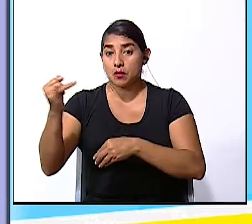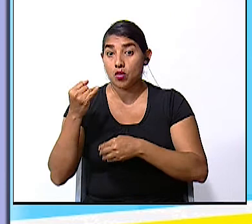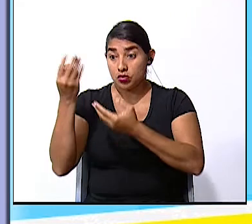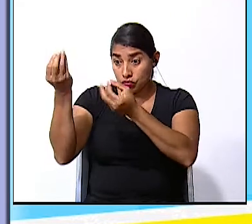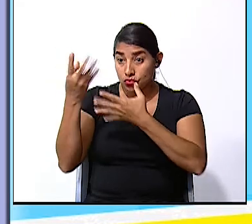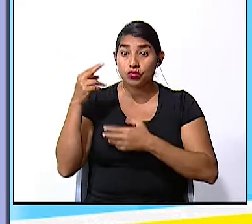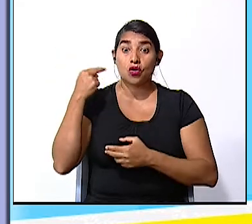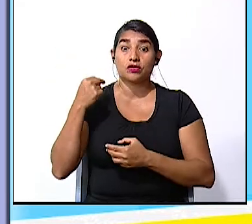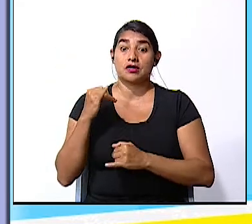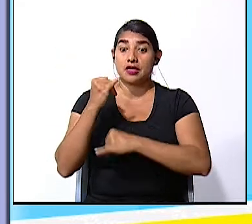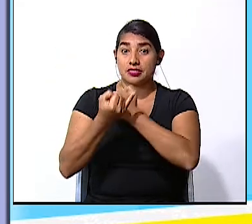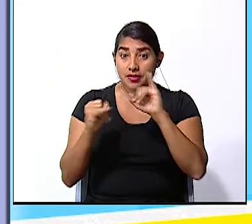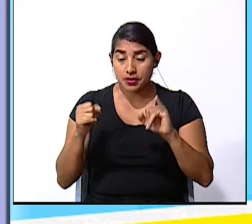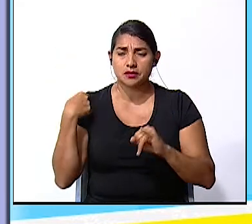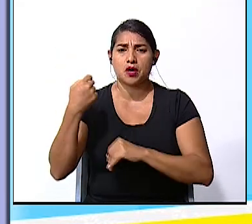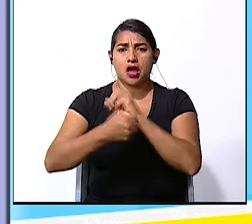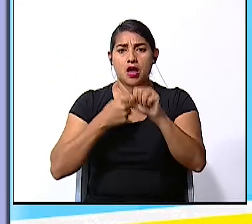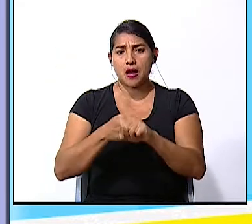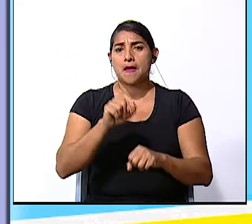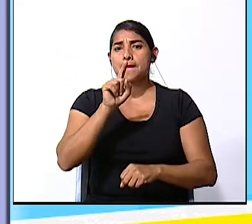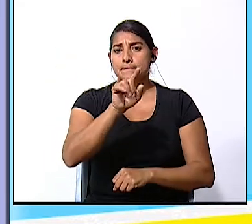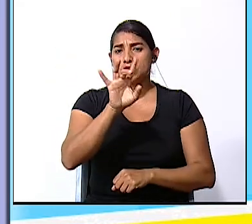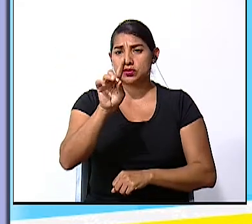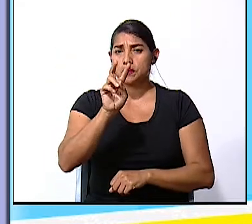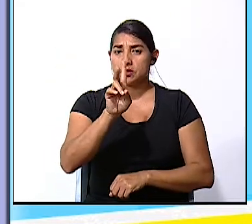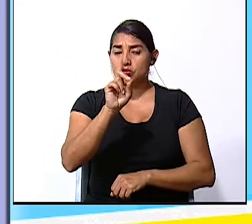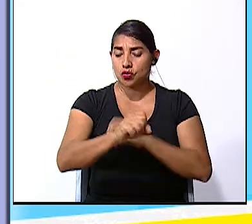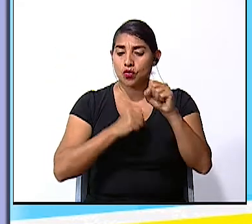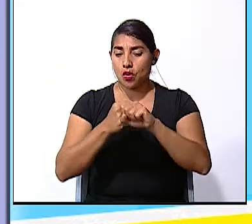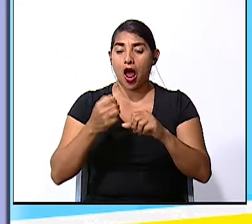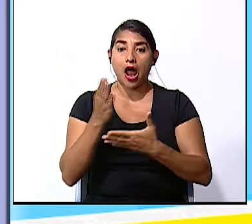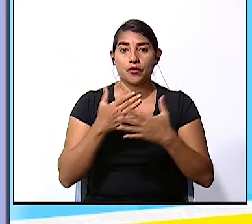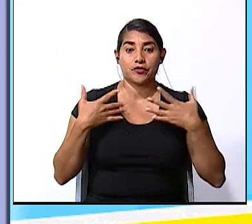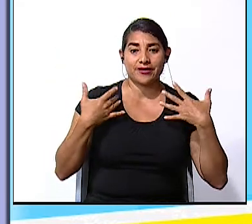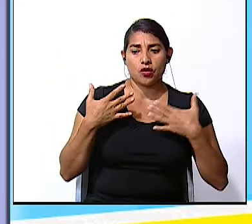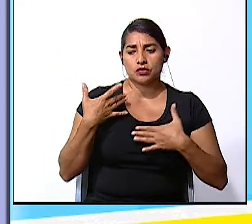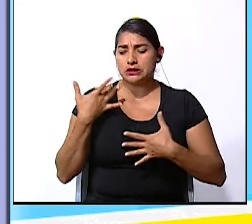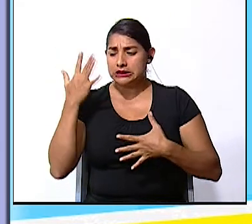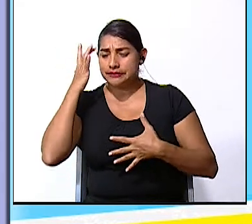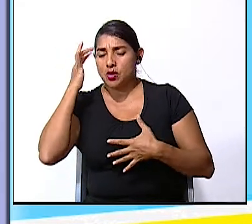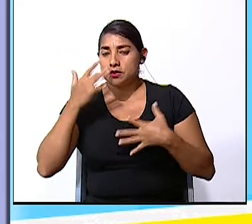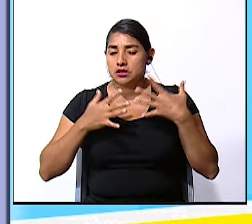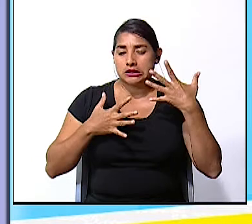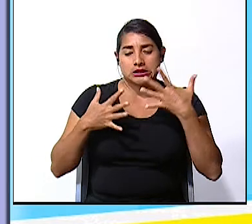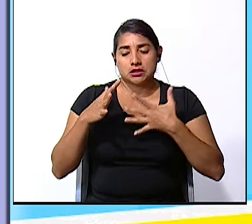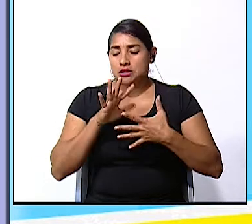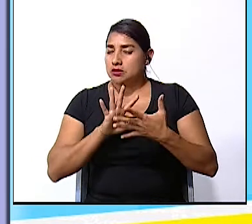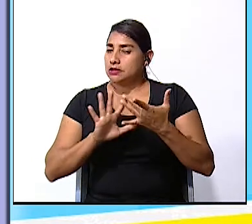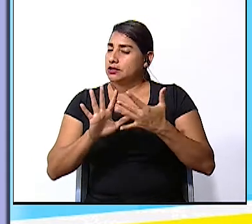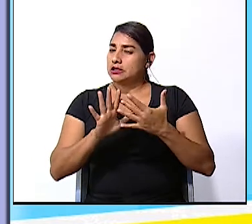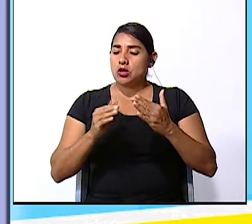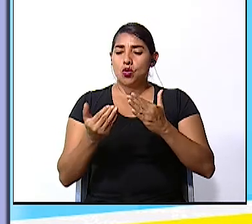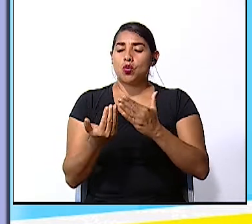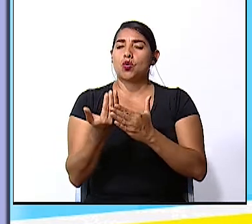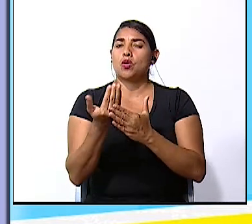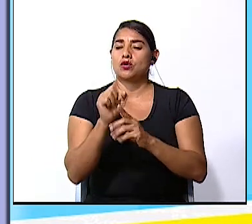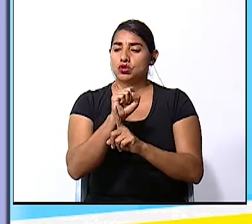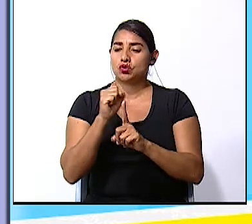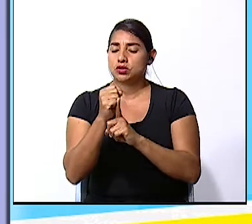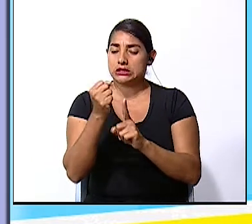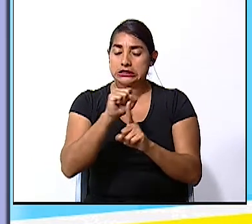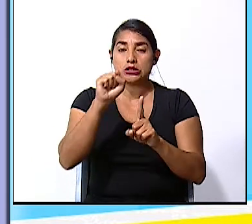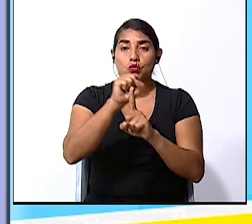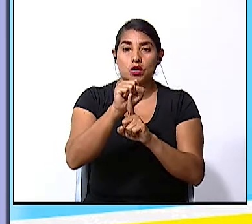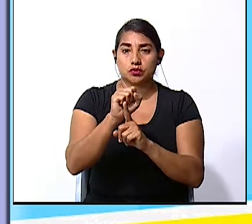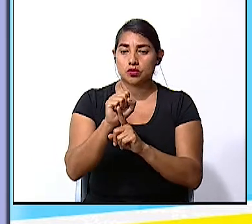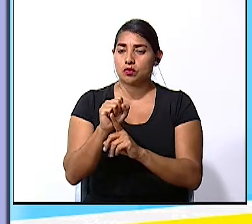octubre de 1821 a Cartago, provocando alegría y desconcierto en los costarricenses, pues ella abre una nueva situación social que de